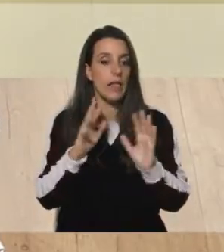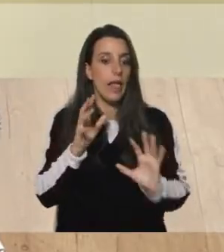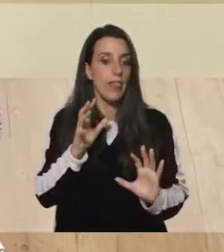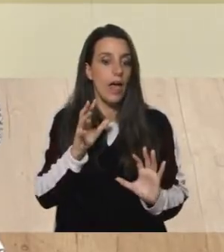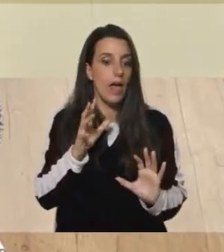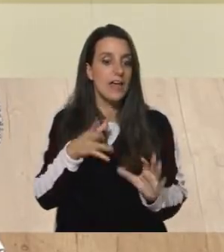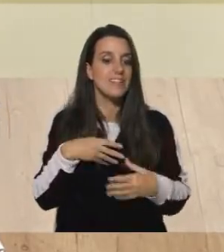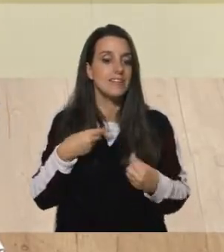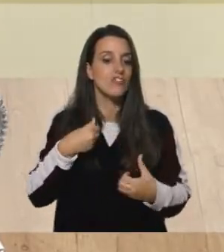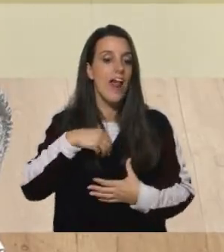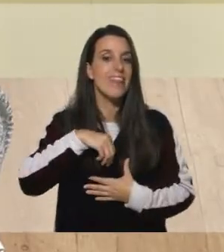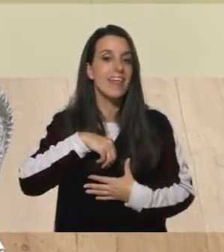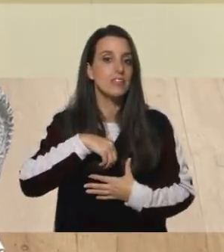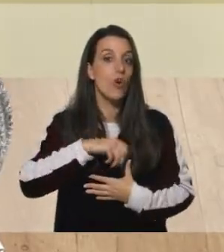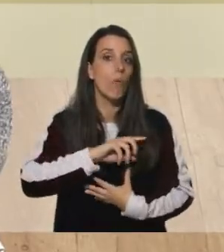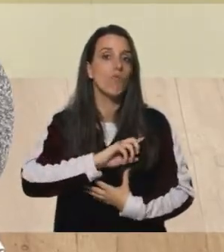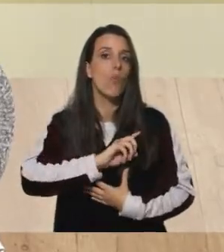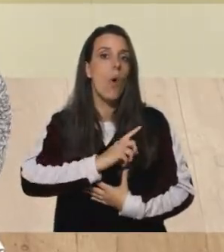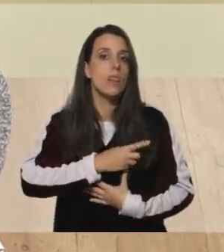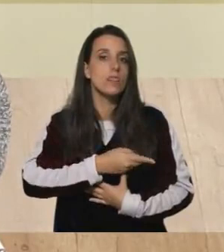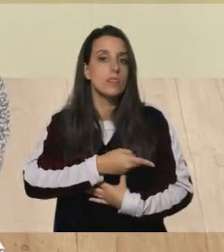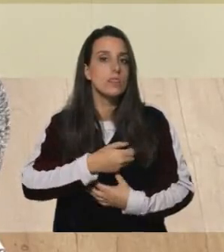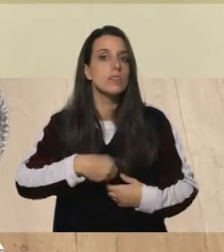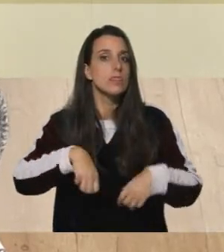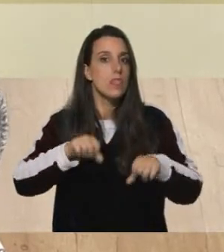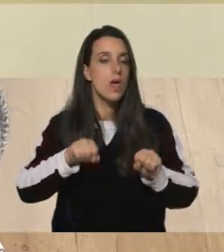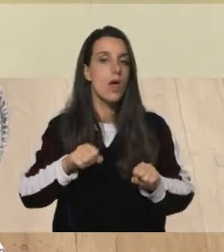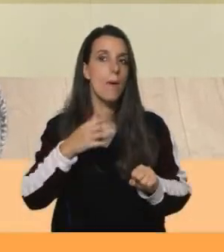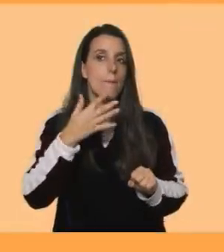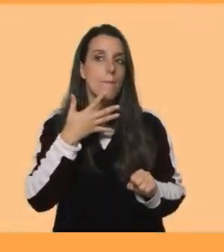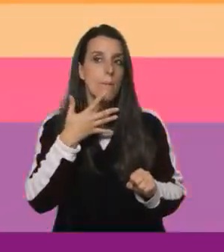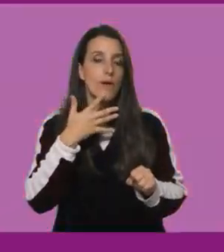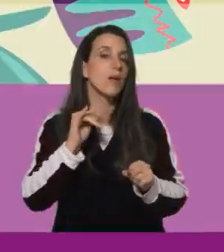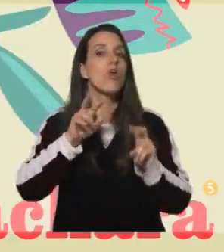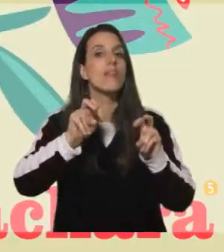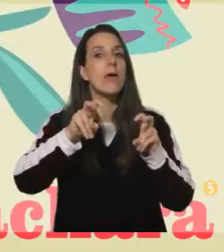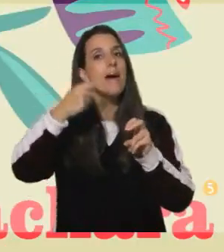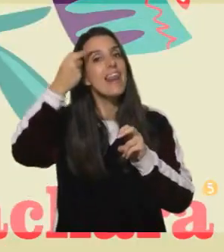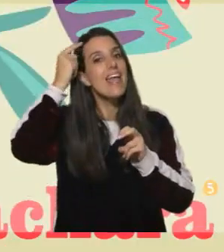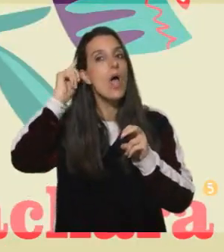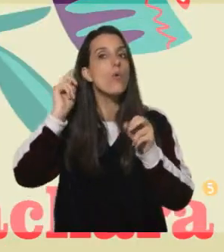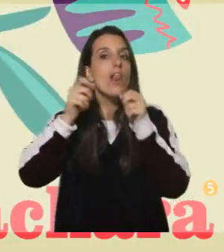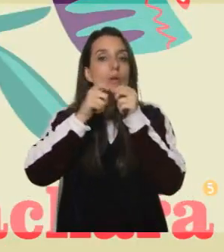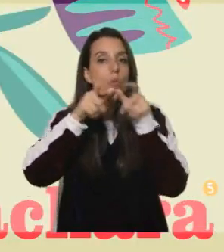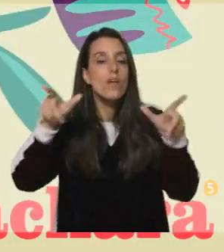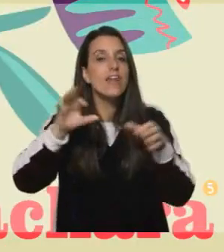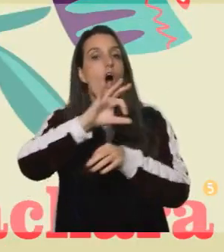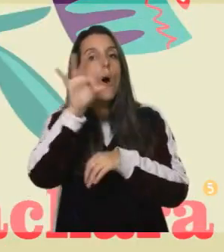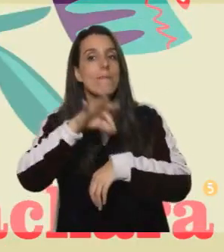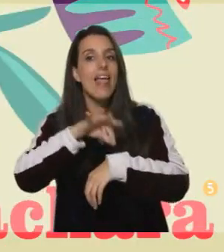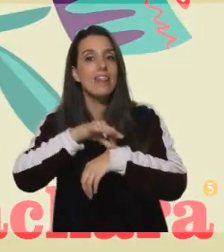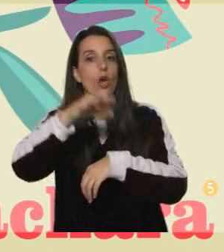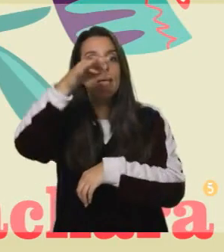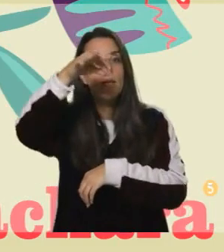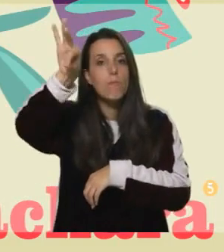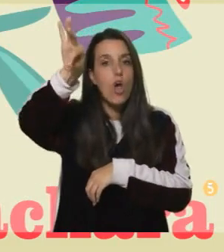la sensación interna Sí es muy poderosa a través de la programación neurolingüística a través de la hipnosis clínica lo que hacemos